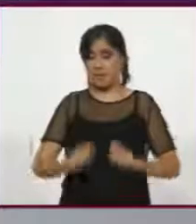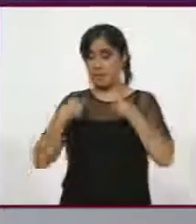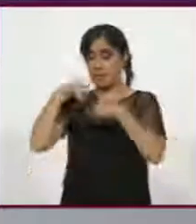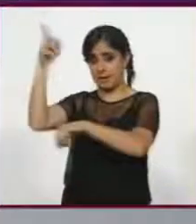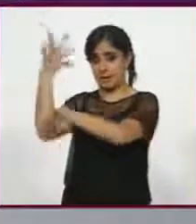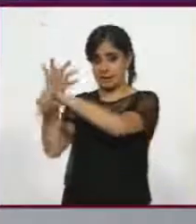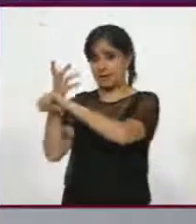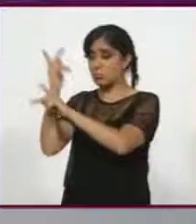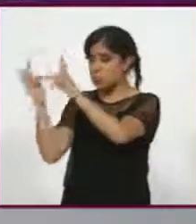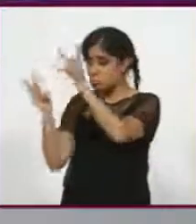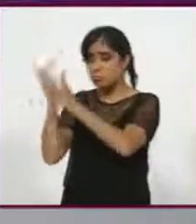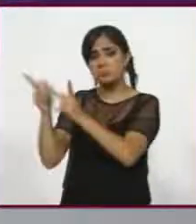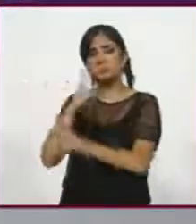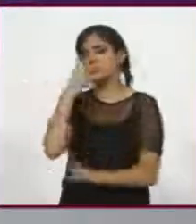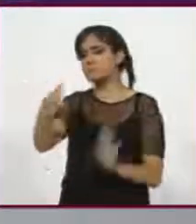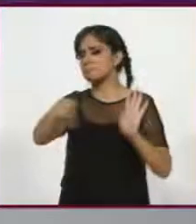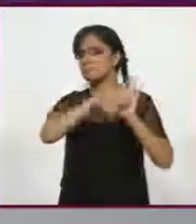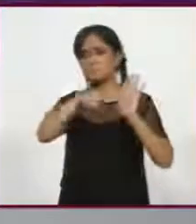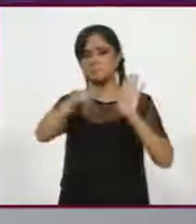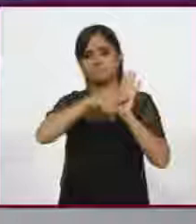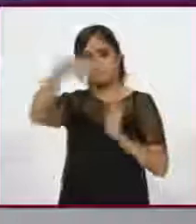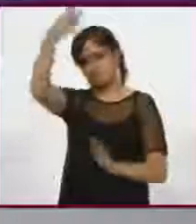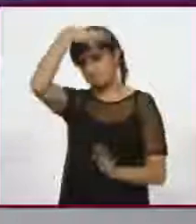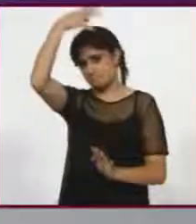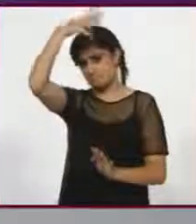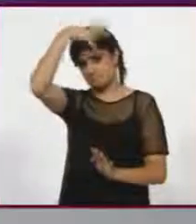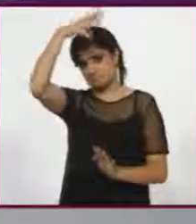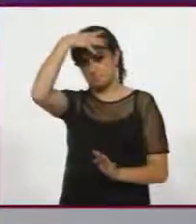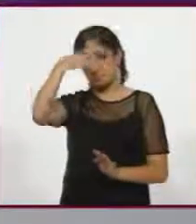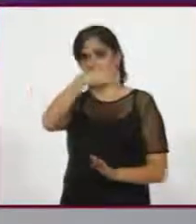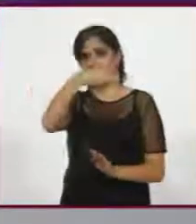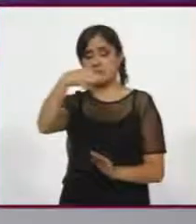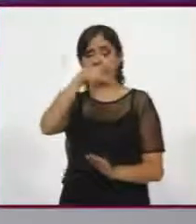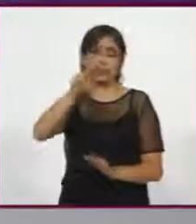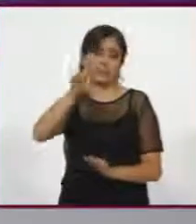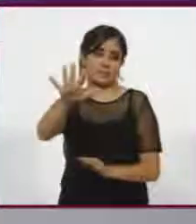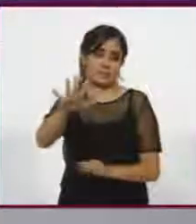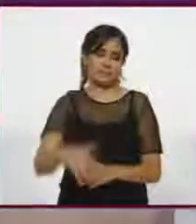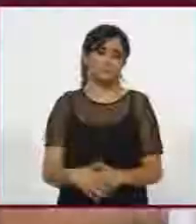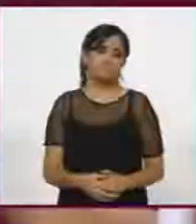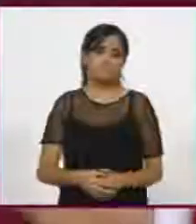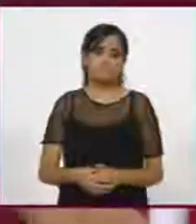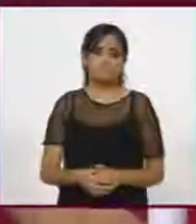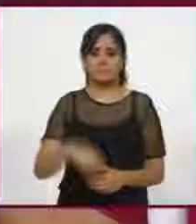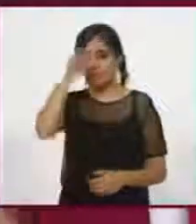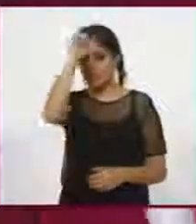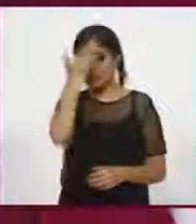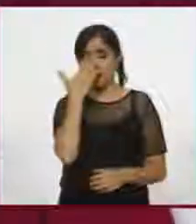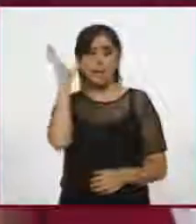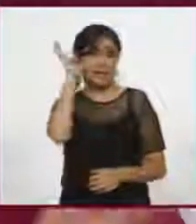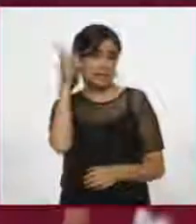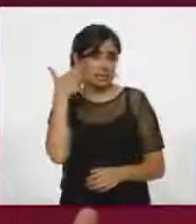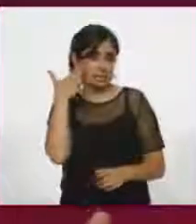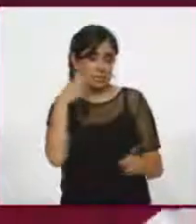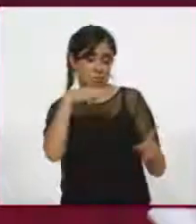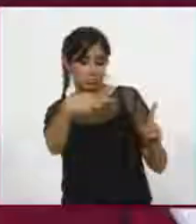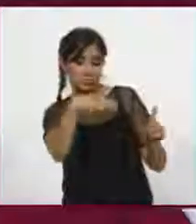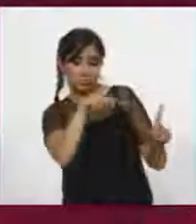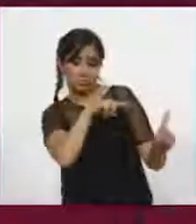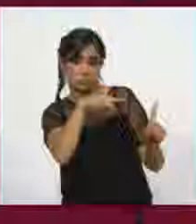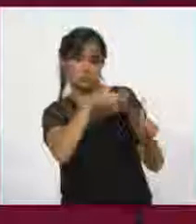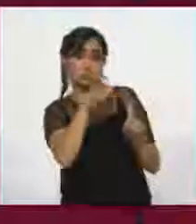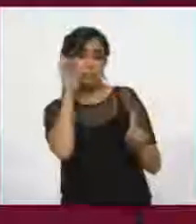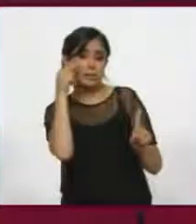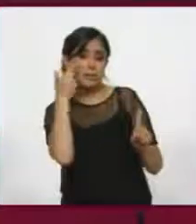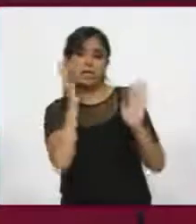una imagen negativa de Trump, está alrededor de menos 85. Oye, ¿y la imagen de China, la percepción de China ya